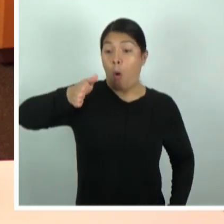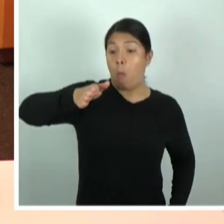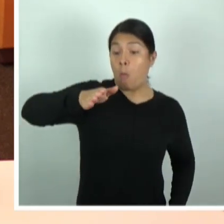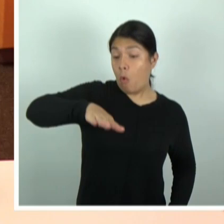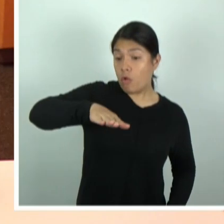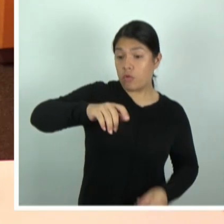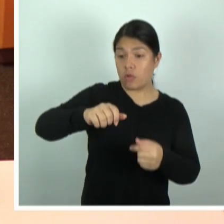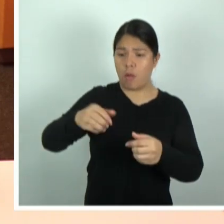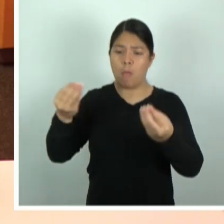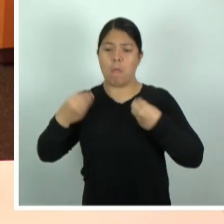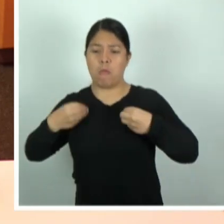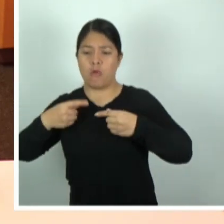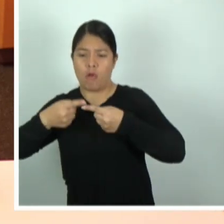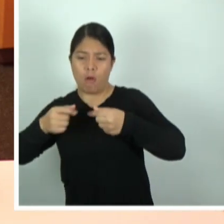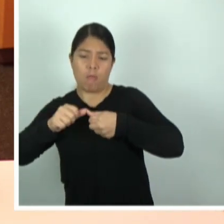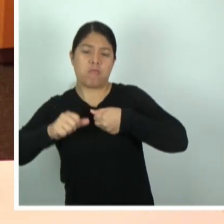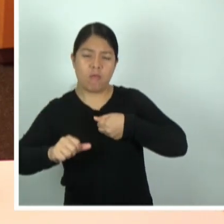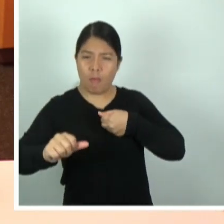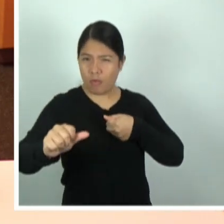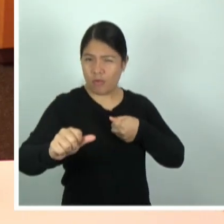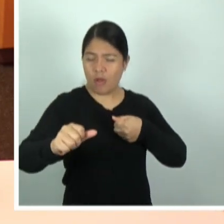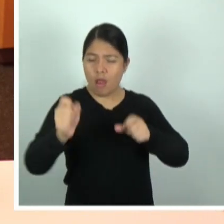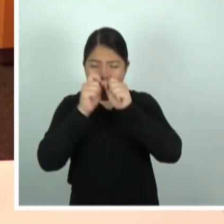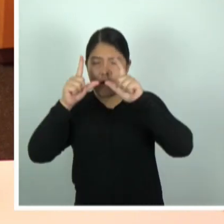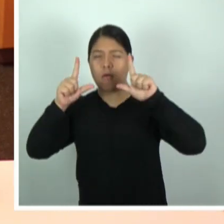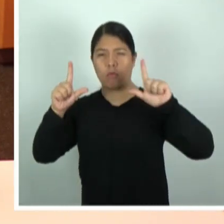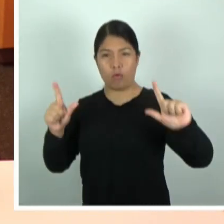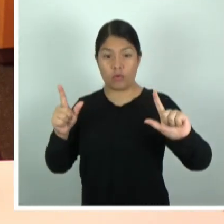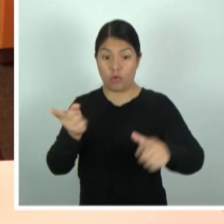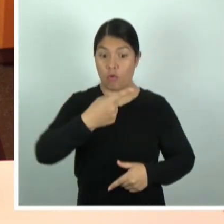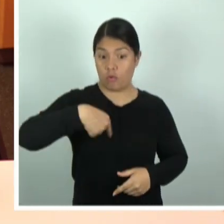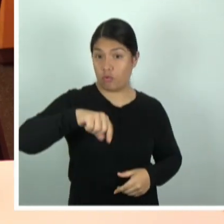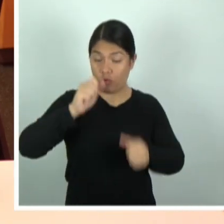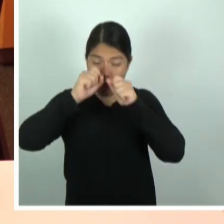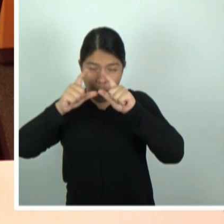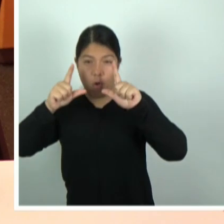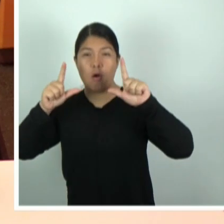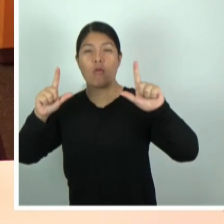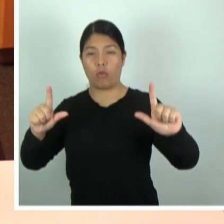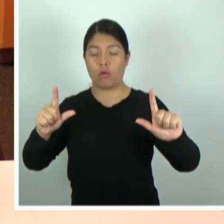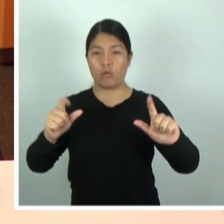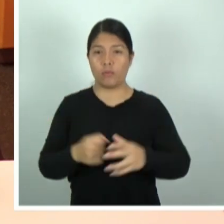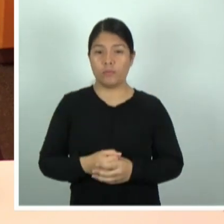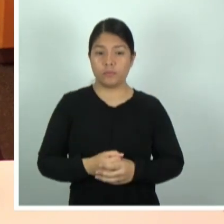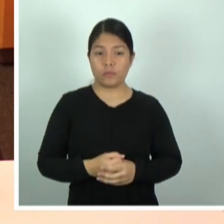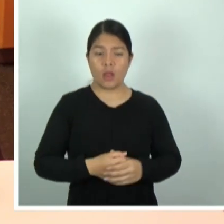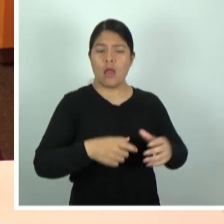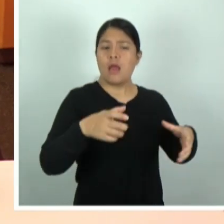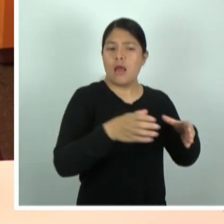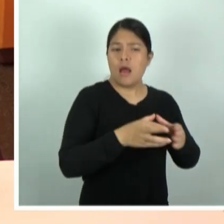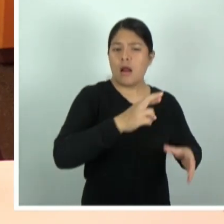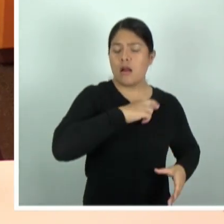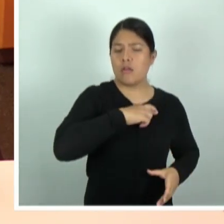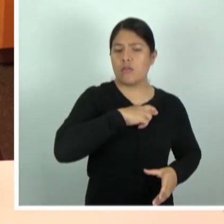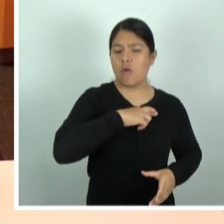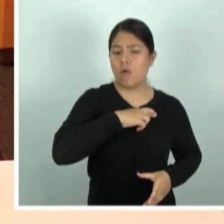llamamos la resurrección. Porque muchas religiones hablan de la vida eterna,